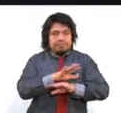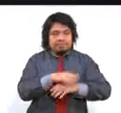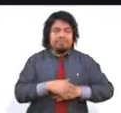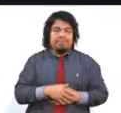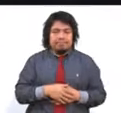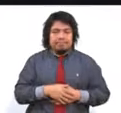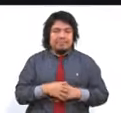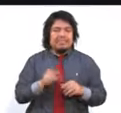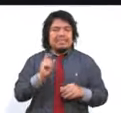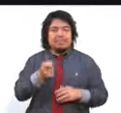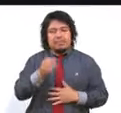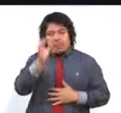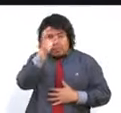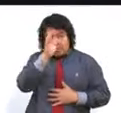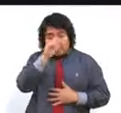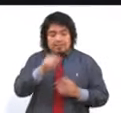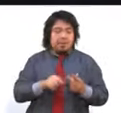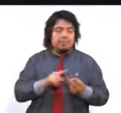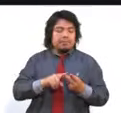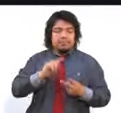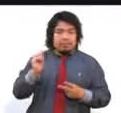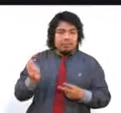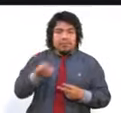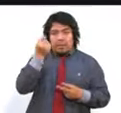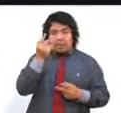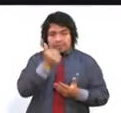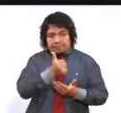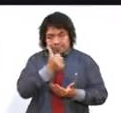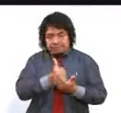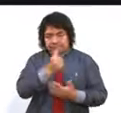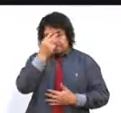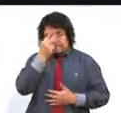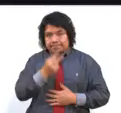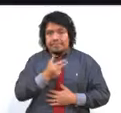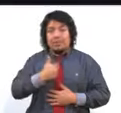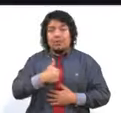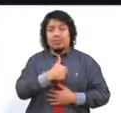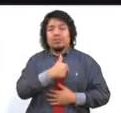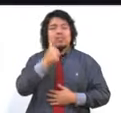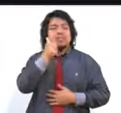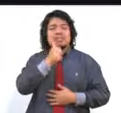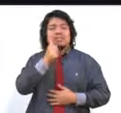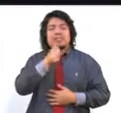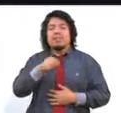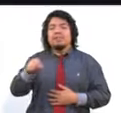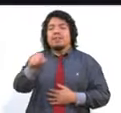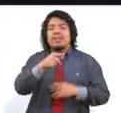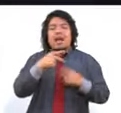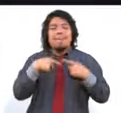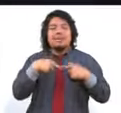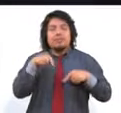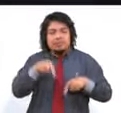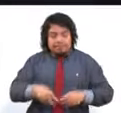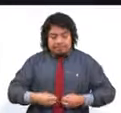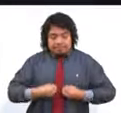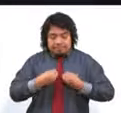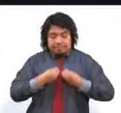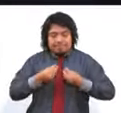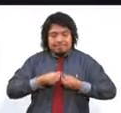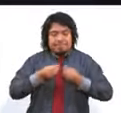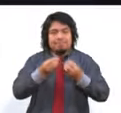la ciencia, la tecnología en la Ciudad de México la ponemos al servicio de la ciudadanía. Es la manera